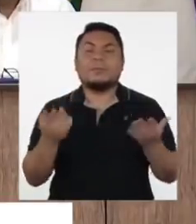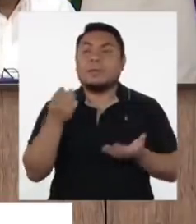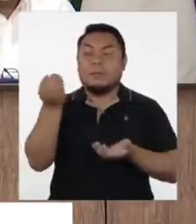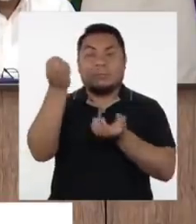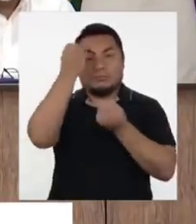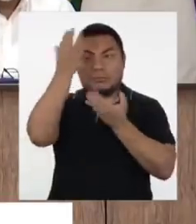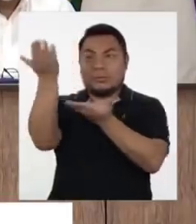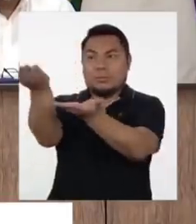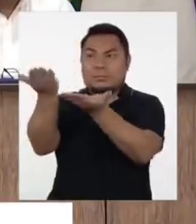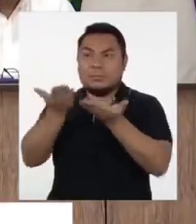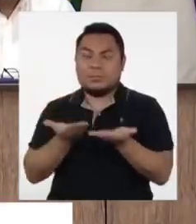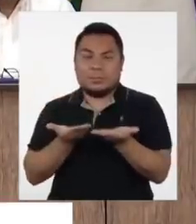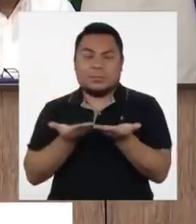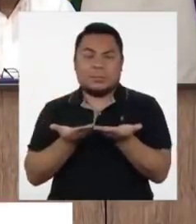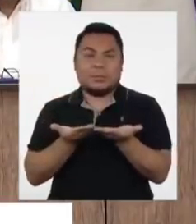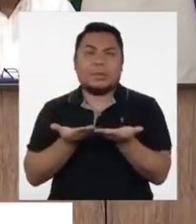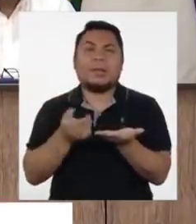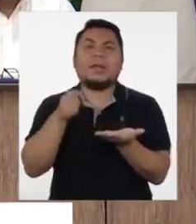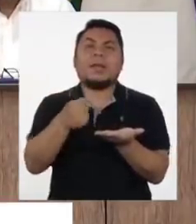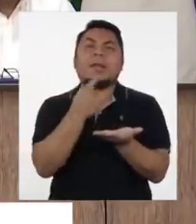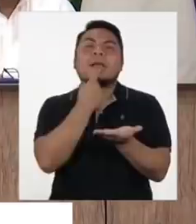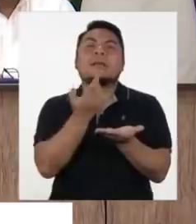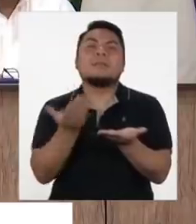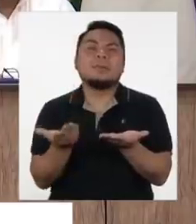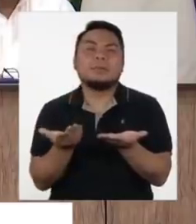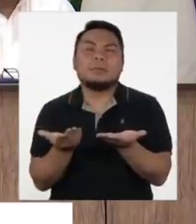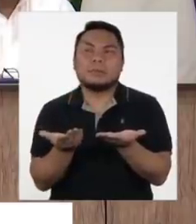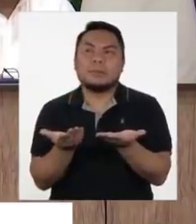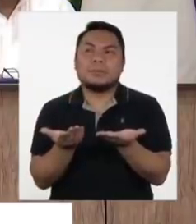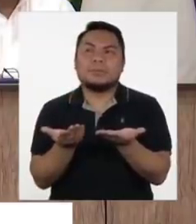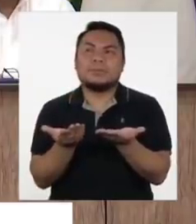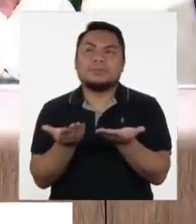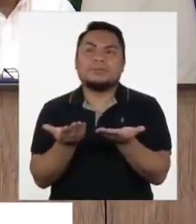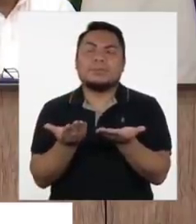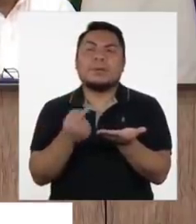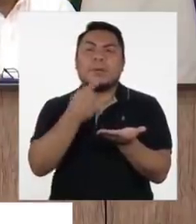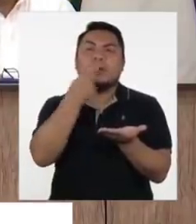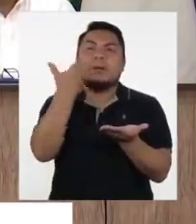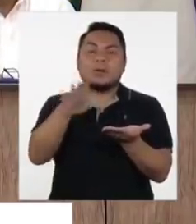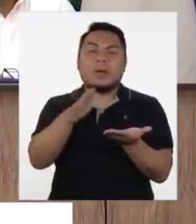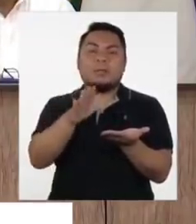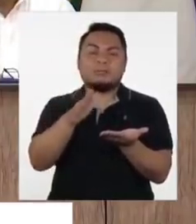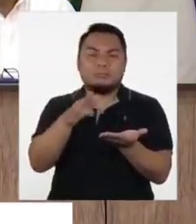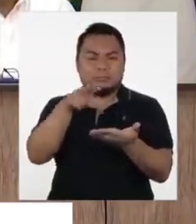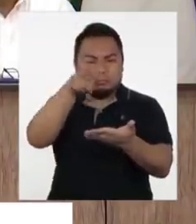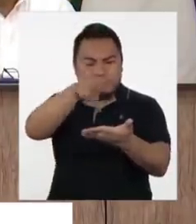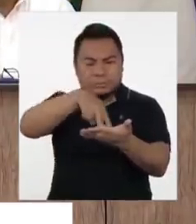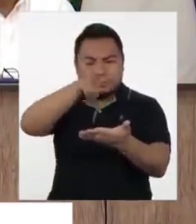nos reporta que hemos maestría